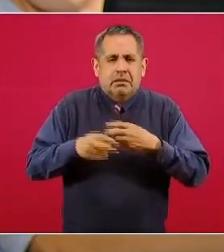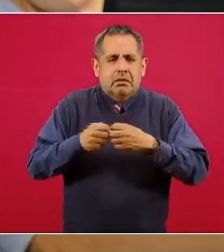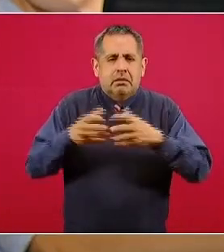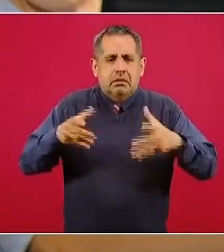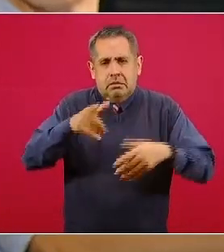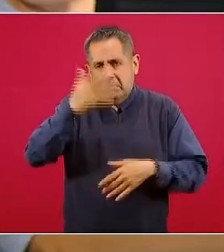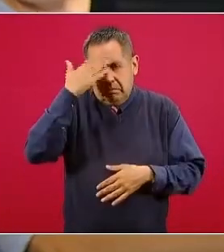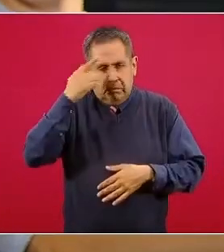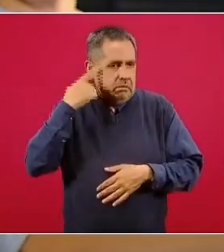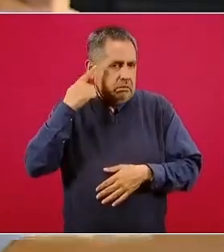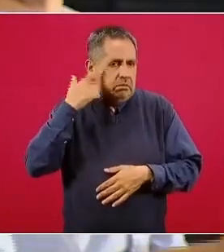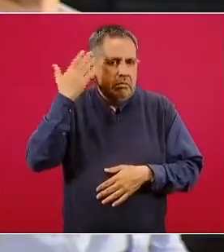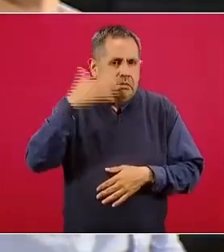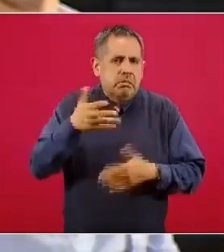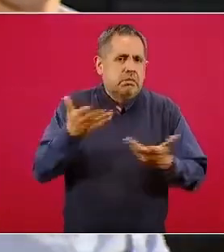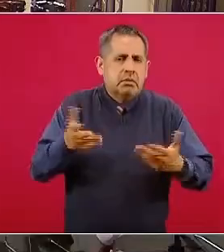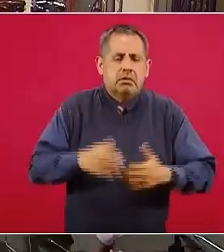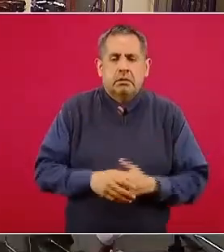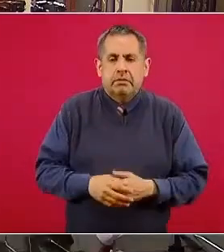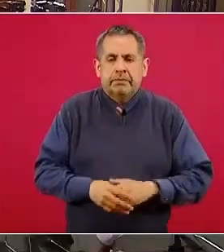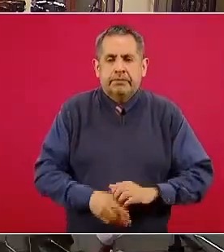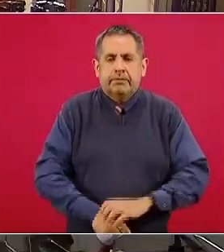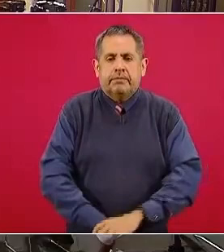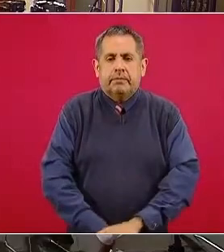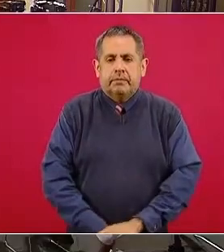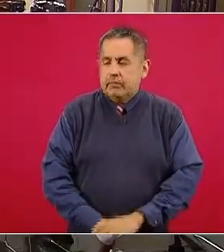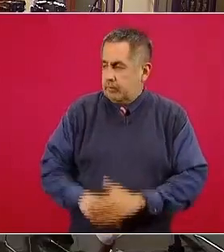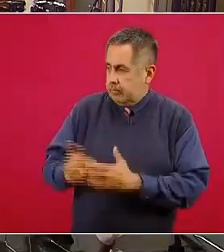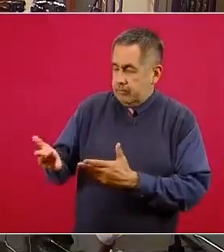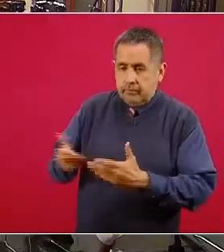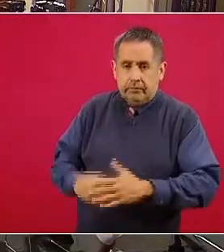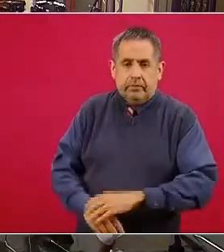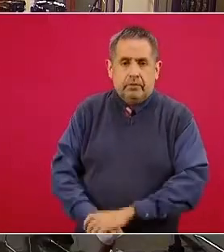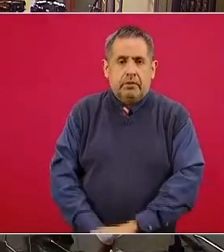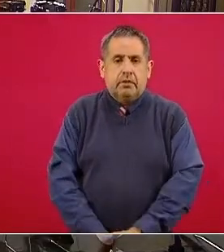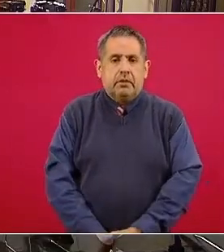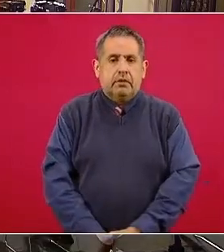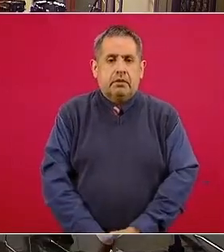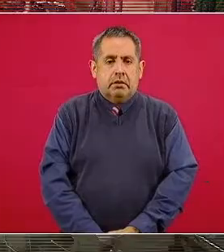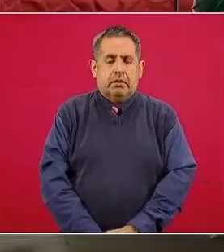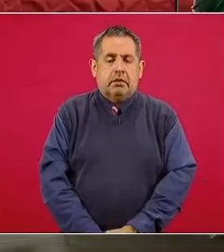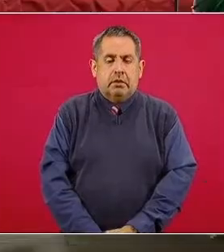usted conocimiento en ese caso. Gracias. Doctora Veras.